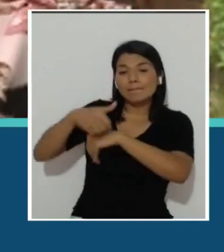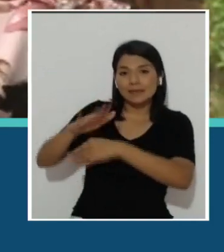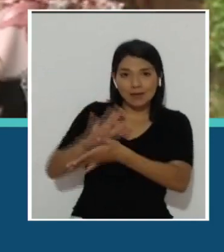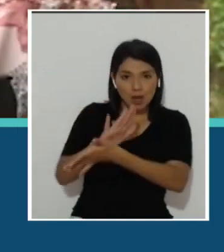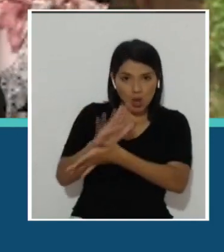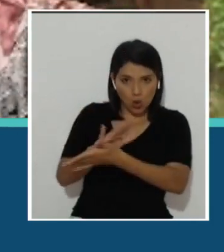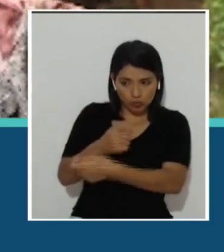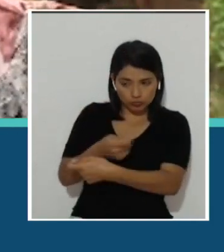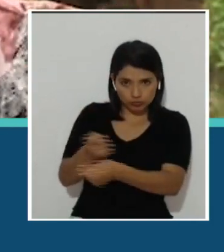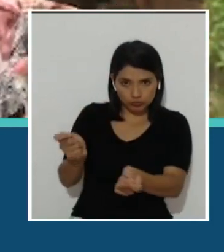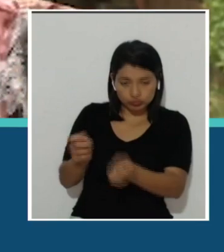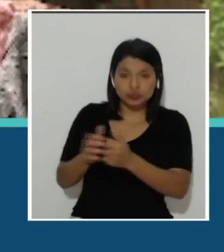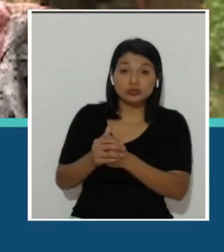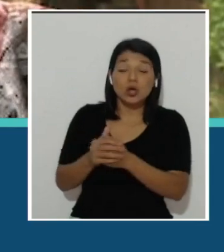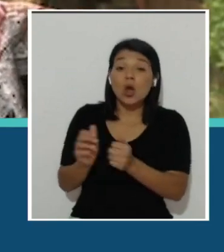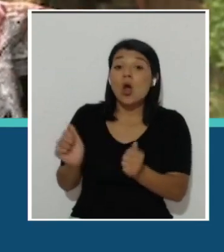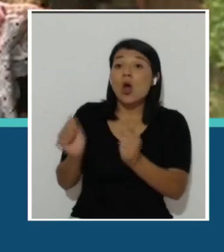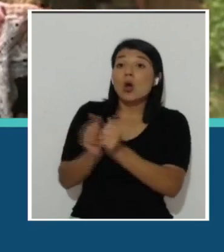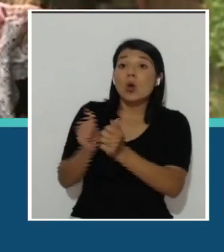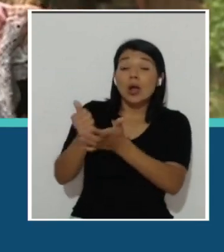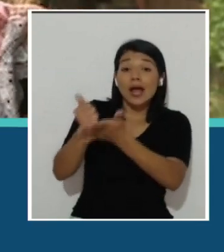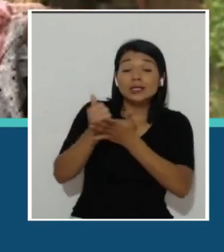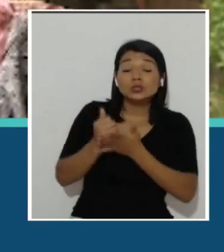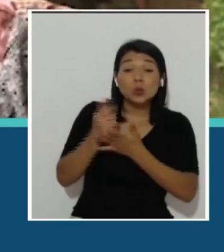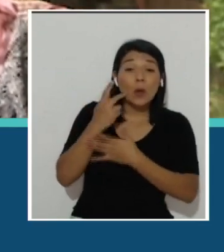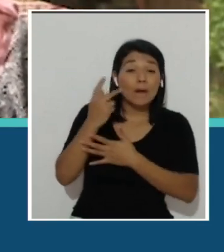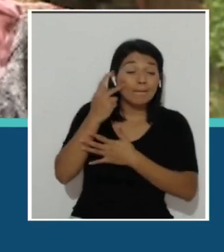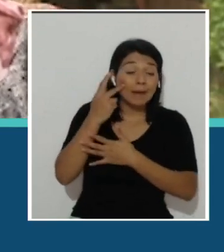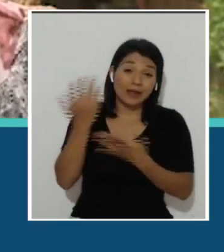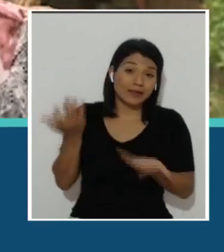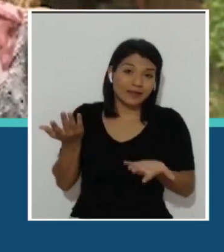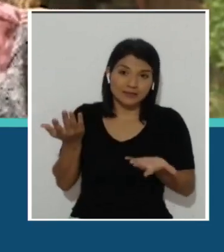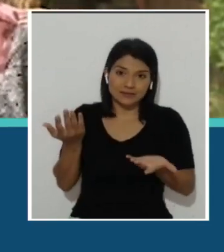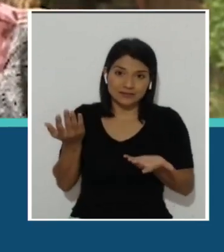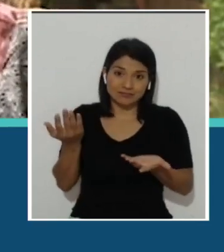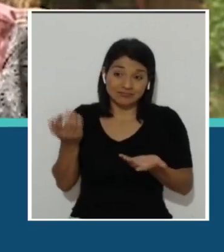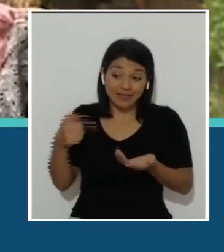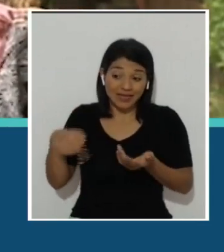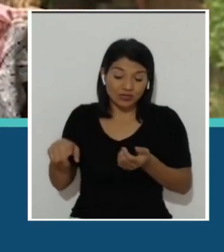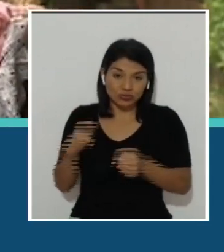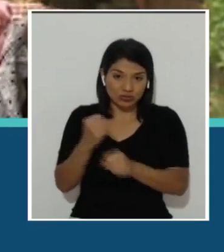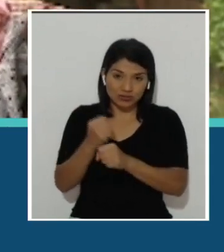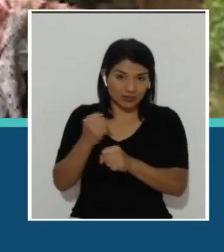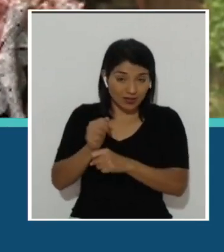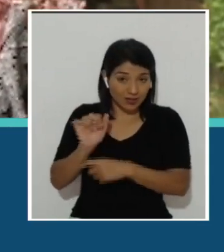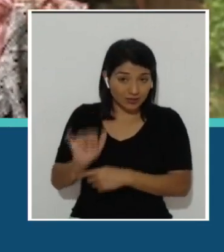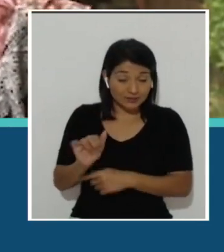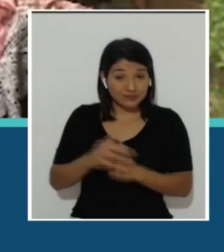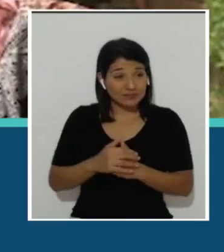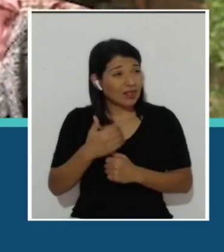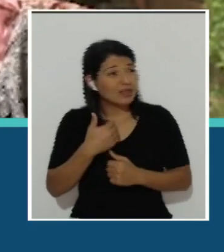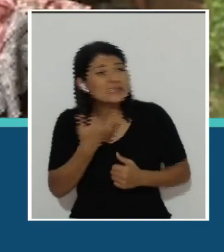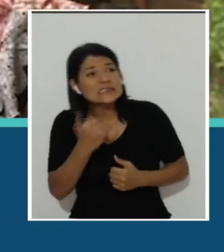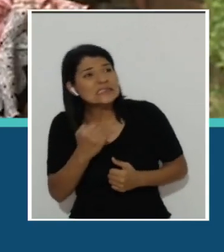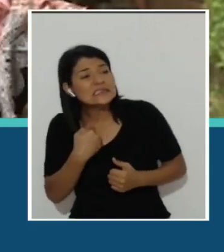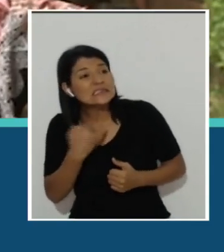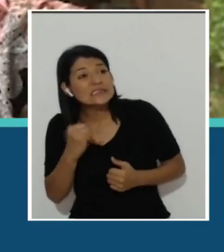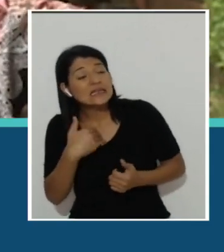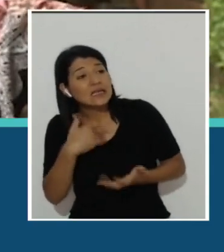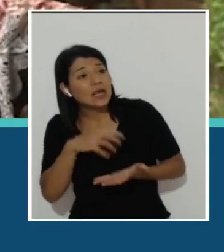los padres, todo eso fue lo que hicieron. ¿Y tenían dudas? ¿Cómo hacían?